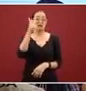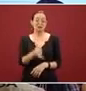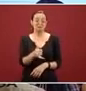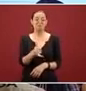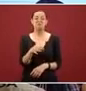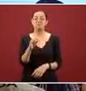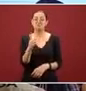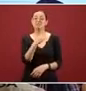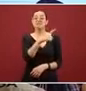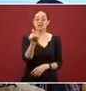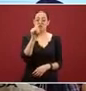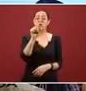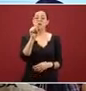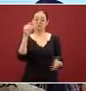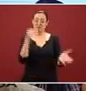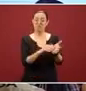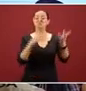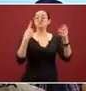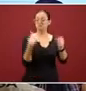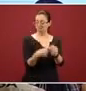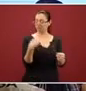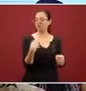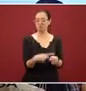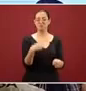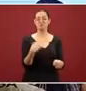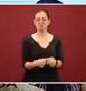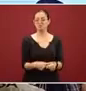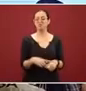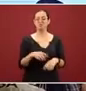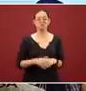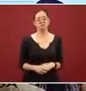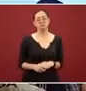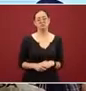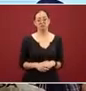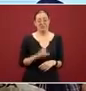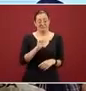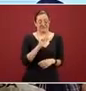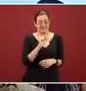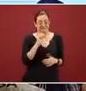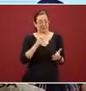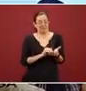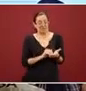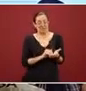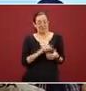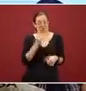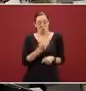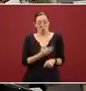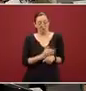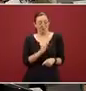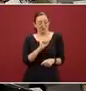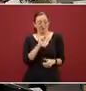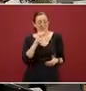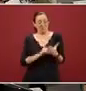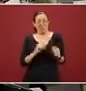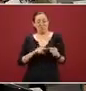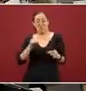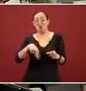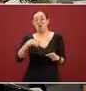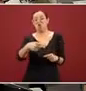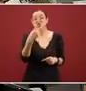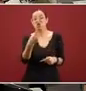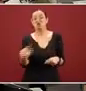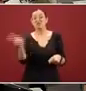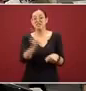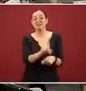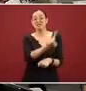tener 120,000 casos, a partir de 60,000 casos. Vean lo dramático que es la situación. Vamos a ver